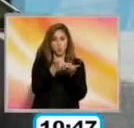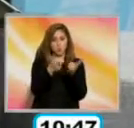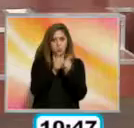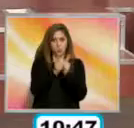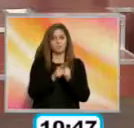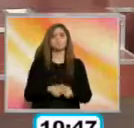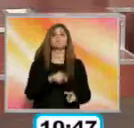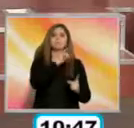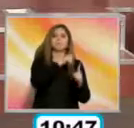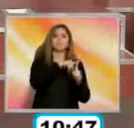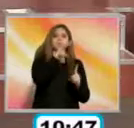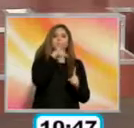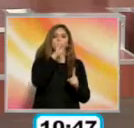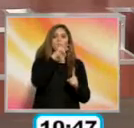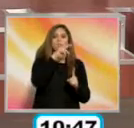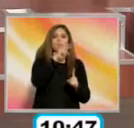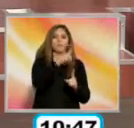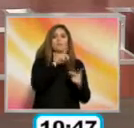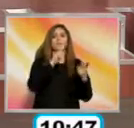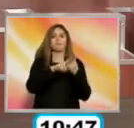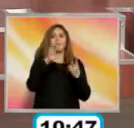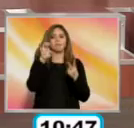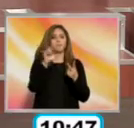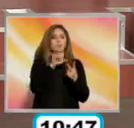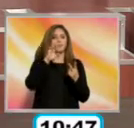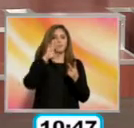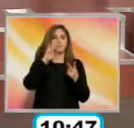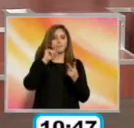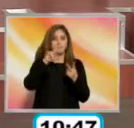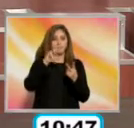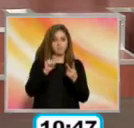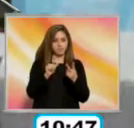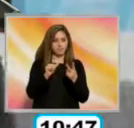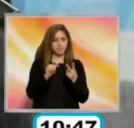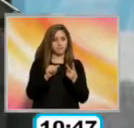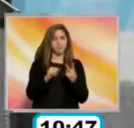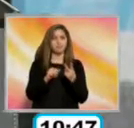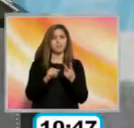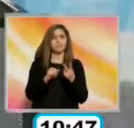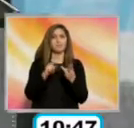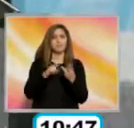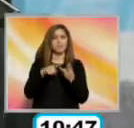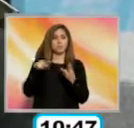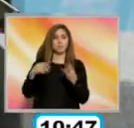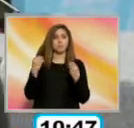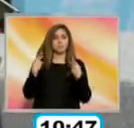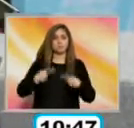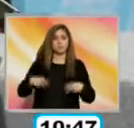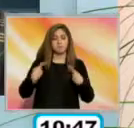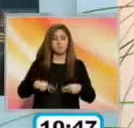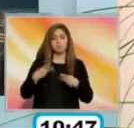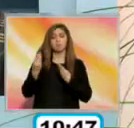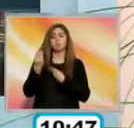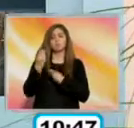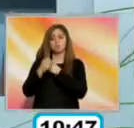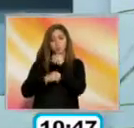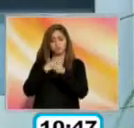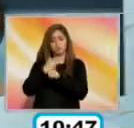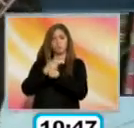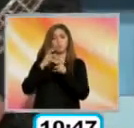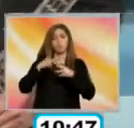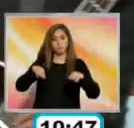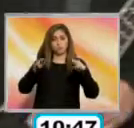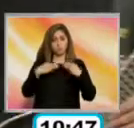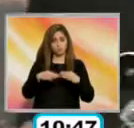de Cohete, de Ajá. Ex Barranca. Ok. Hay gente aquí que ya tiene varios años haciendo mucha música y pues